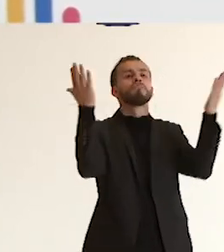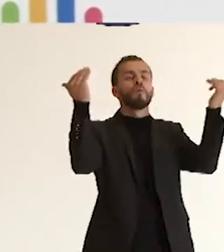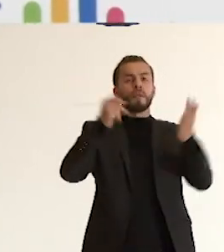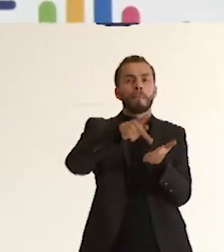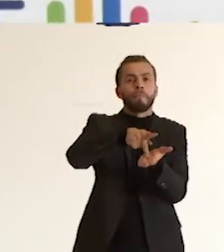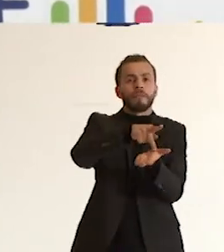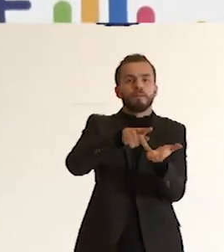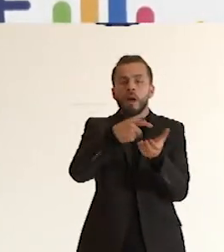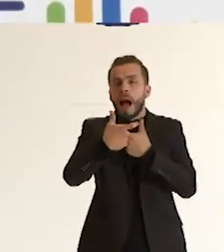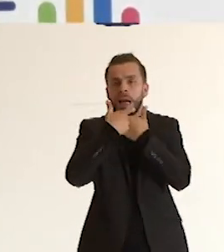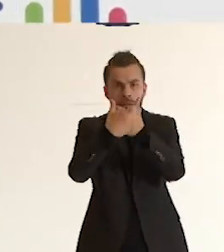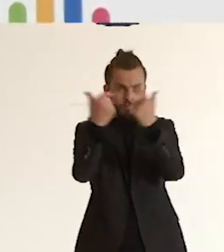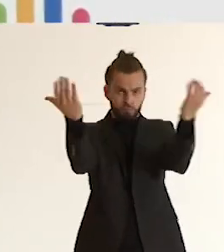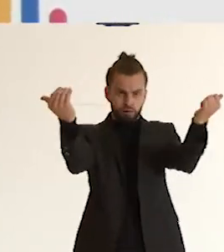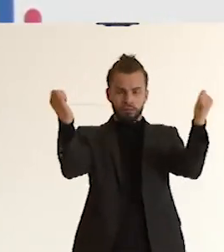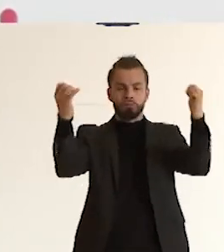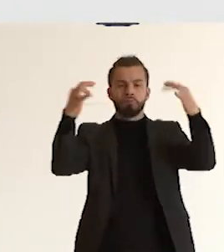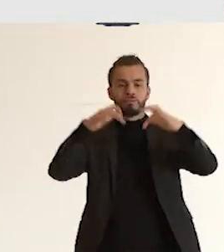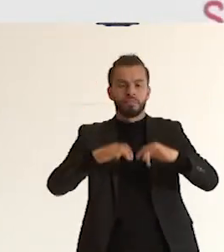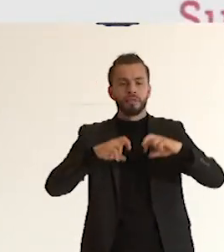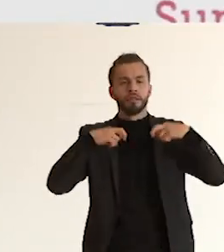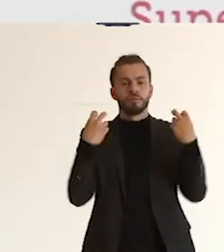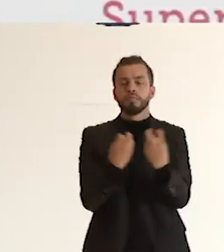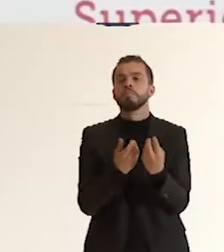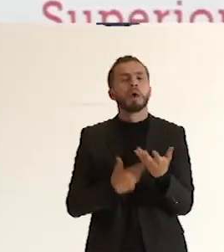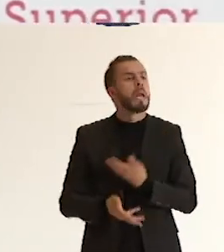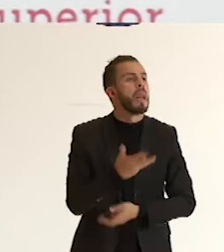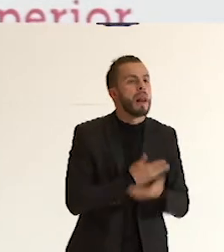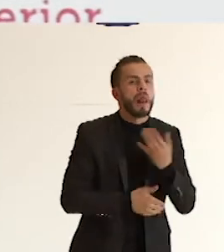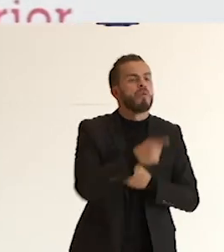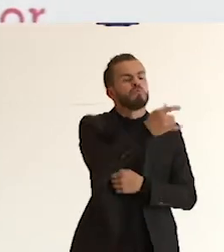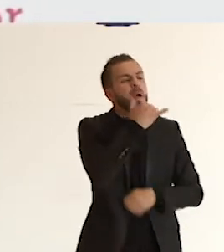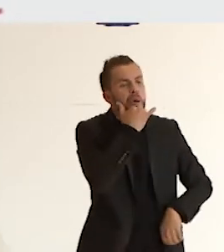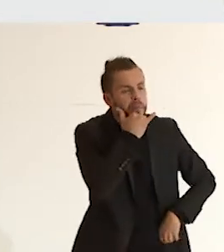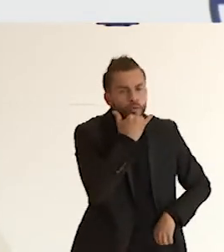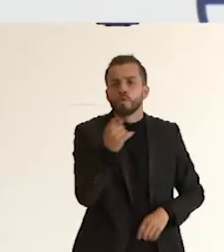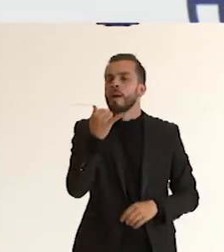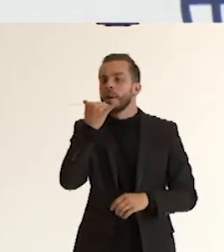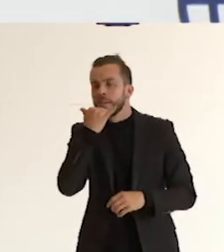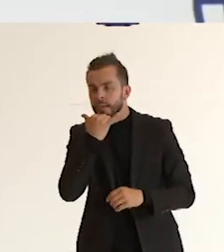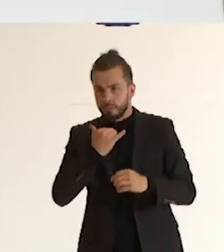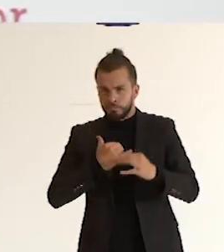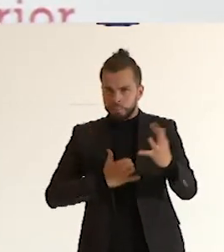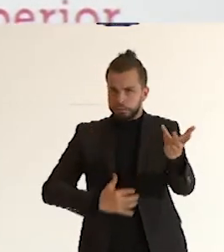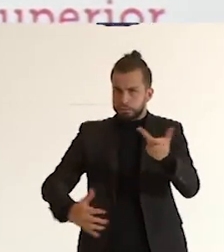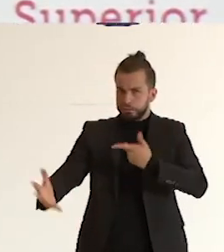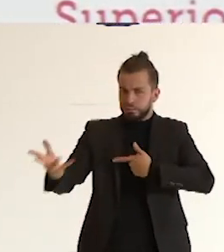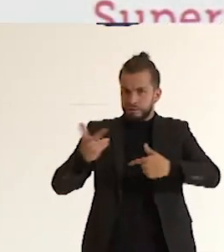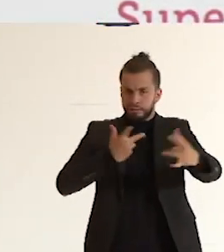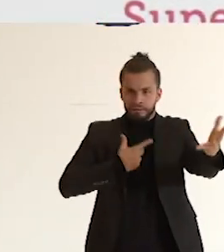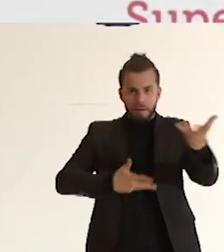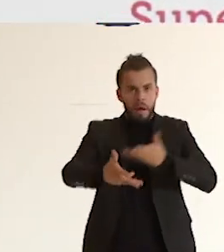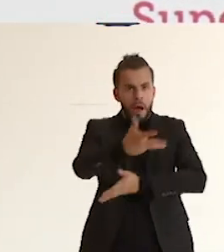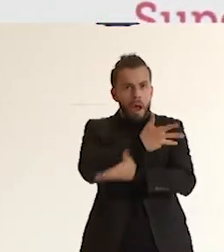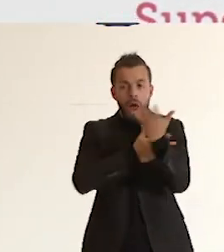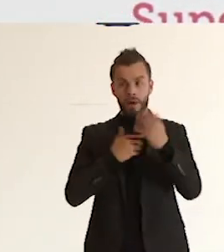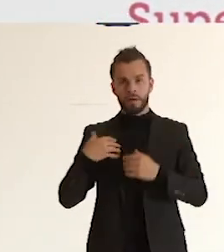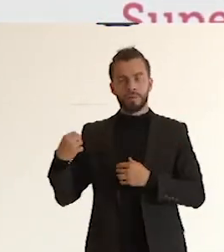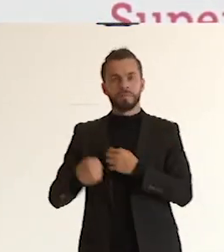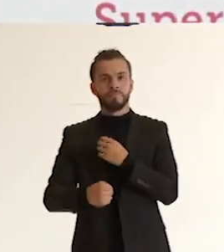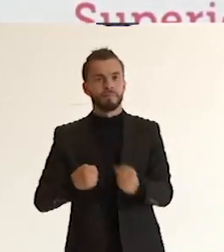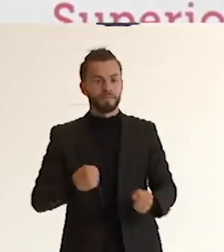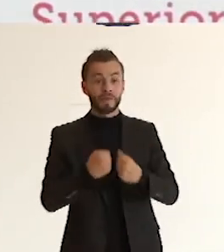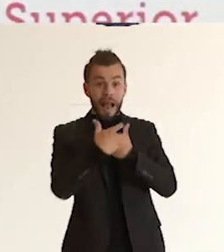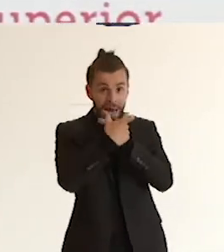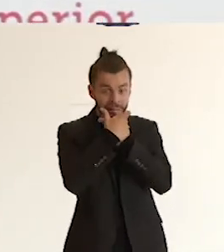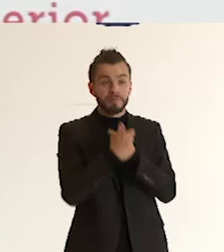dilemas que ellos mismos obtenían de profesionales en ejercicio y que les parecían interesantes y lo que nosotros les aporta vamos a parte de la